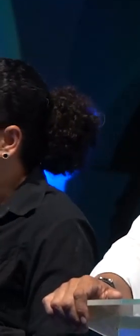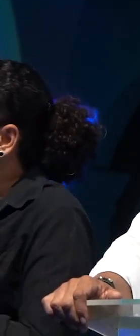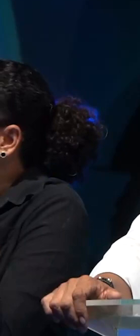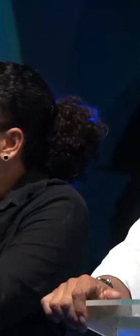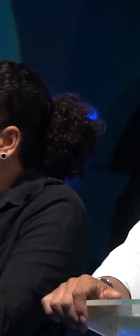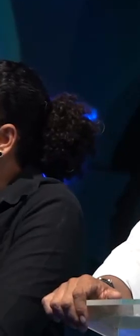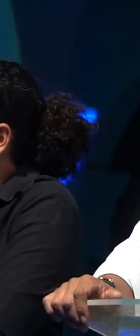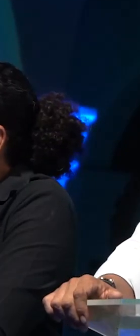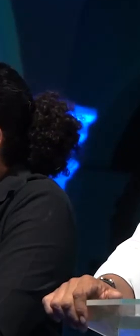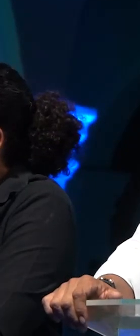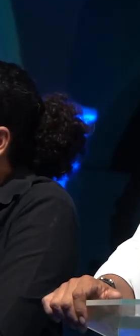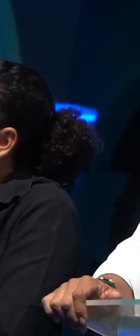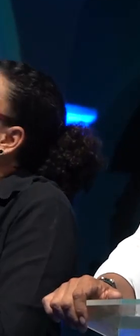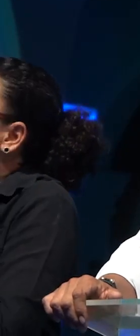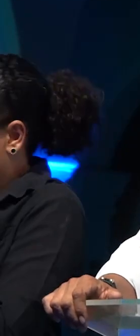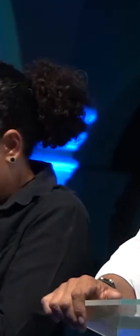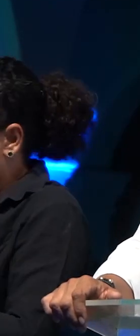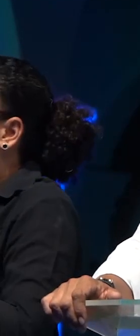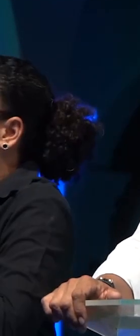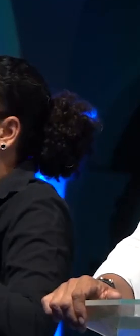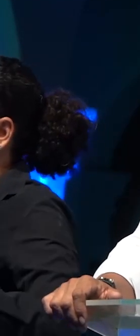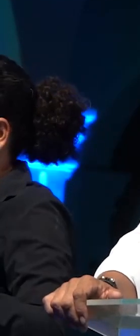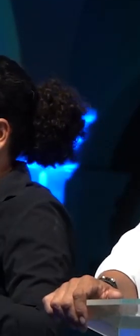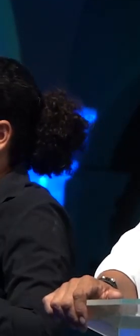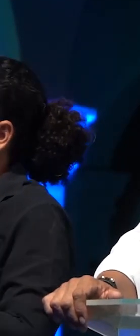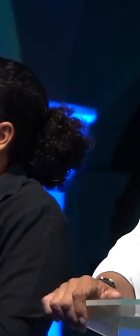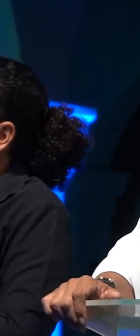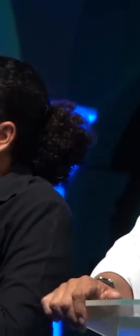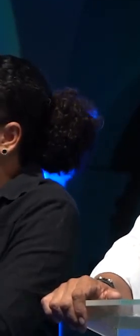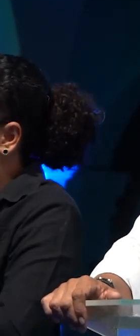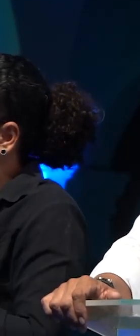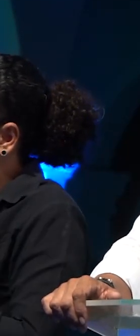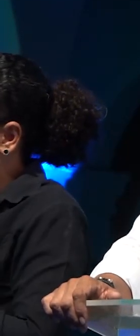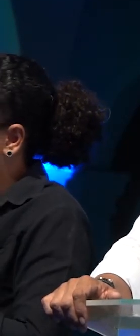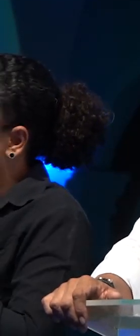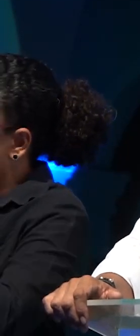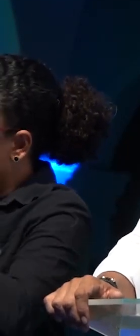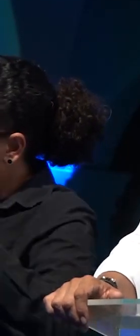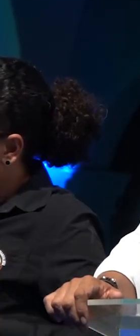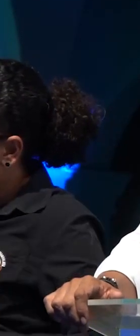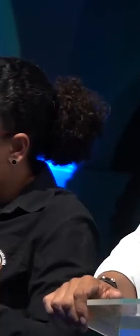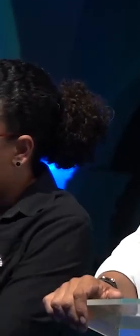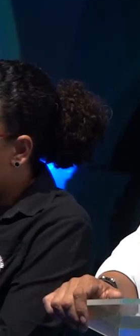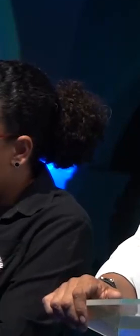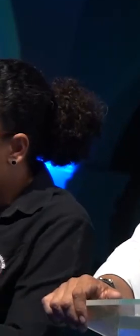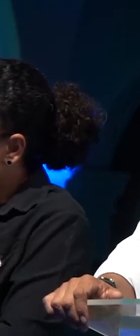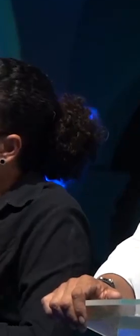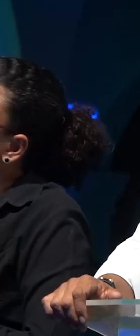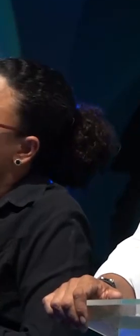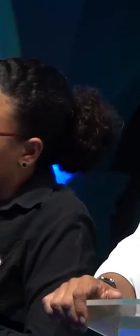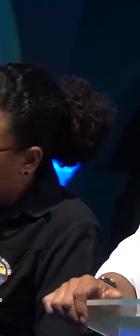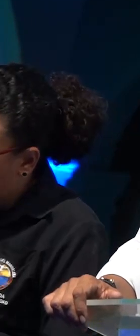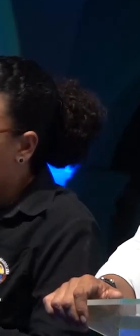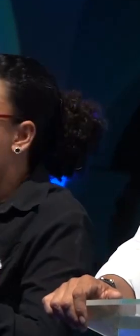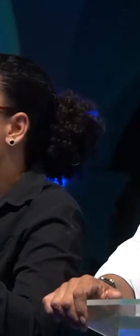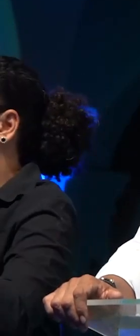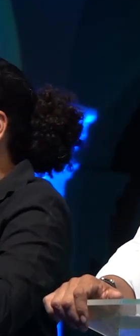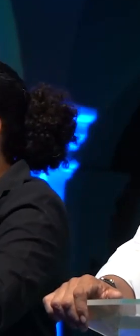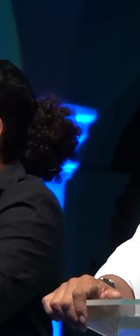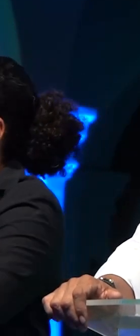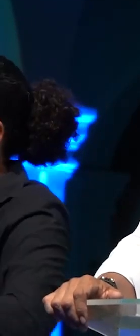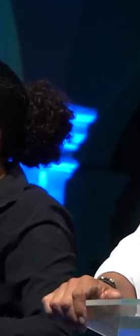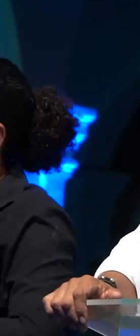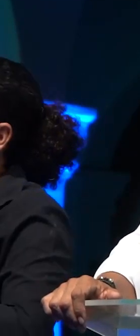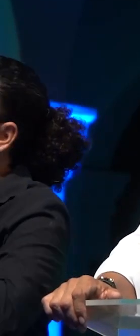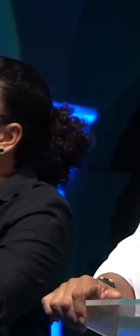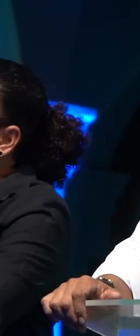de la editorial que nos lo robamos de la Feria del Libro y lo trajimos aquí. Y el día del evento de los profesores hicimos un reconocimiento y un homenaje implícito porque nos mandó un